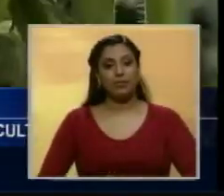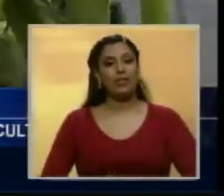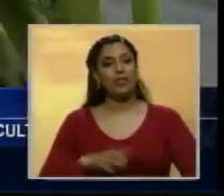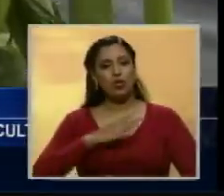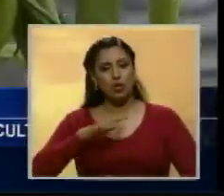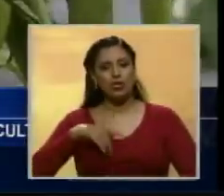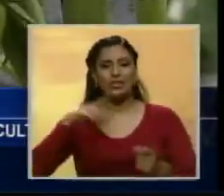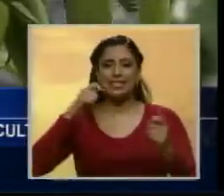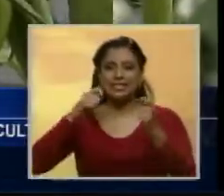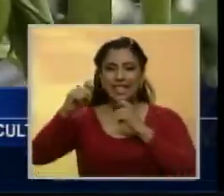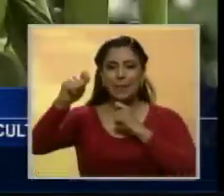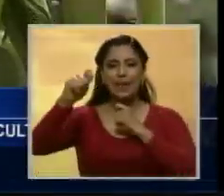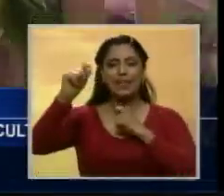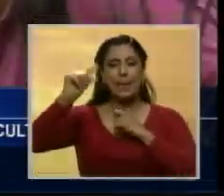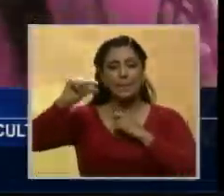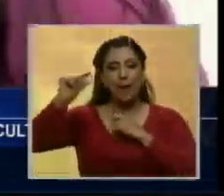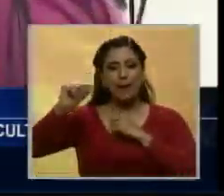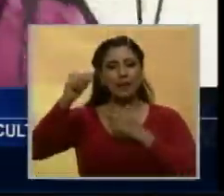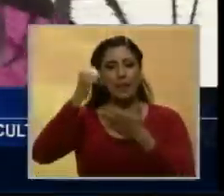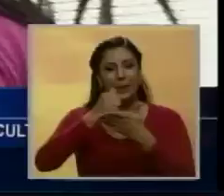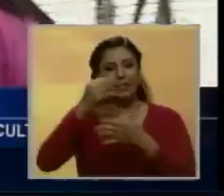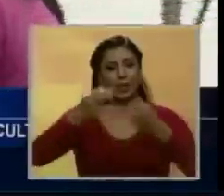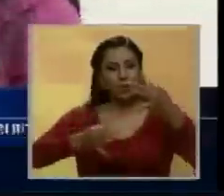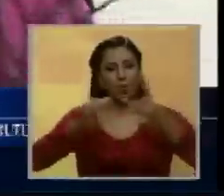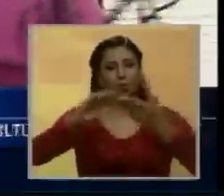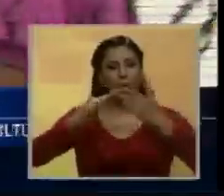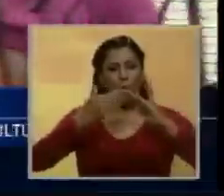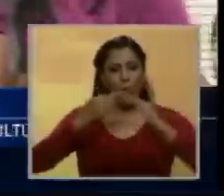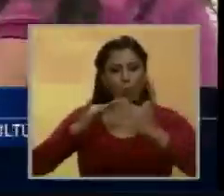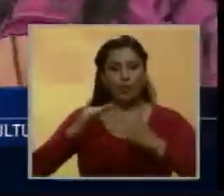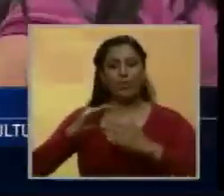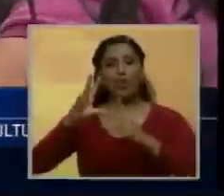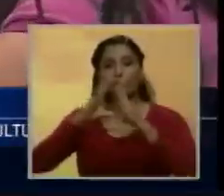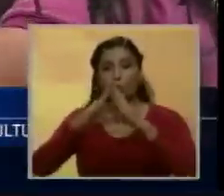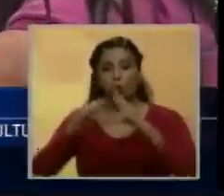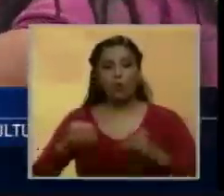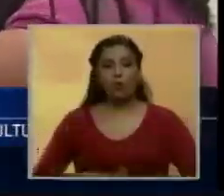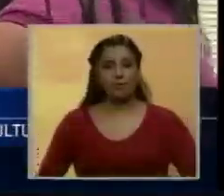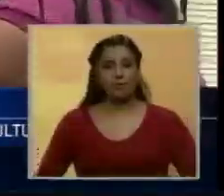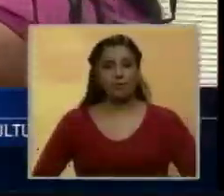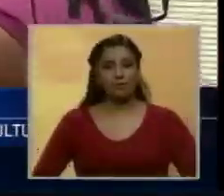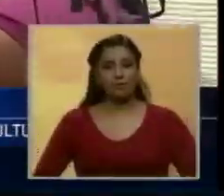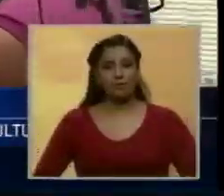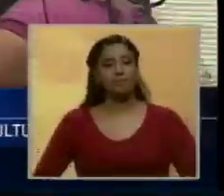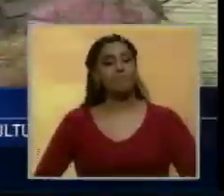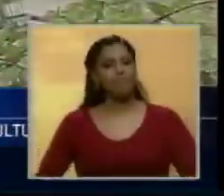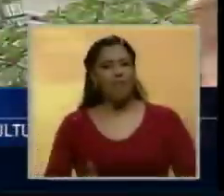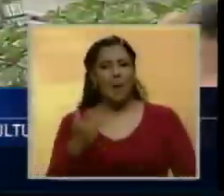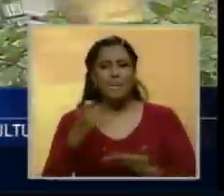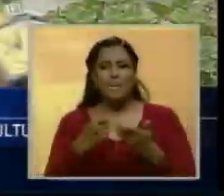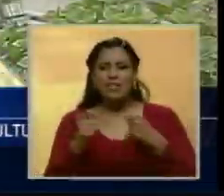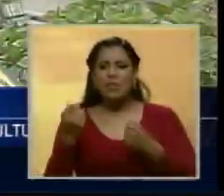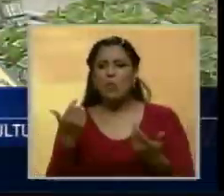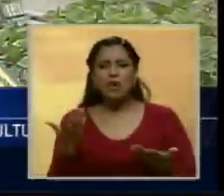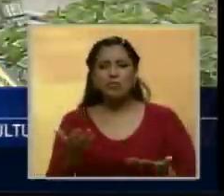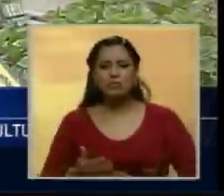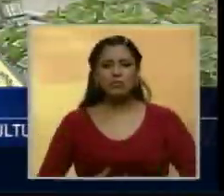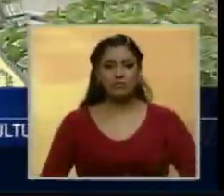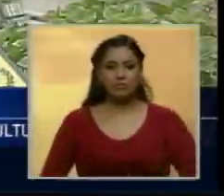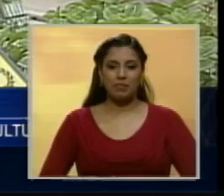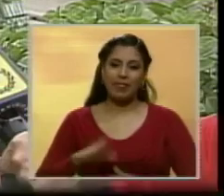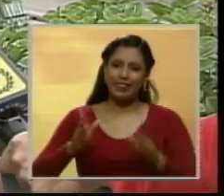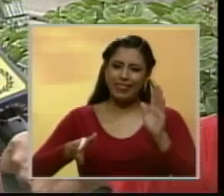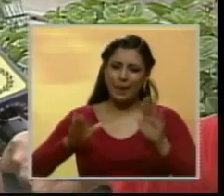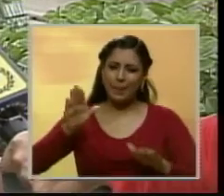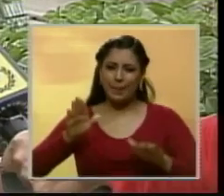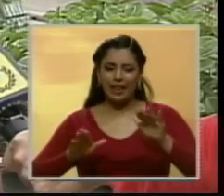lo que hacemos es venderlo a precio solidario, a precio justo en la comunidad, en toda la comunidad. ¿A qué precio lo venden?